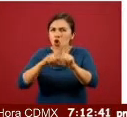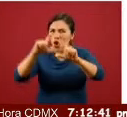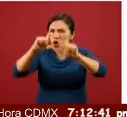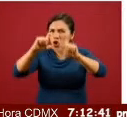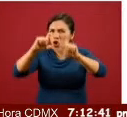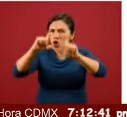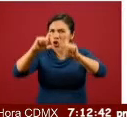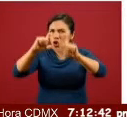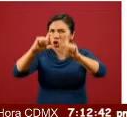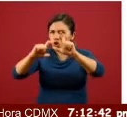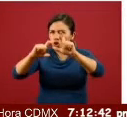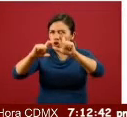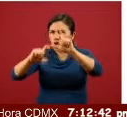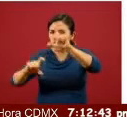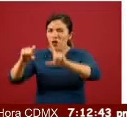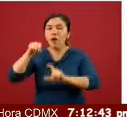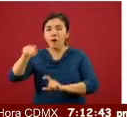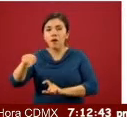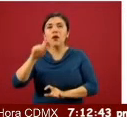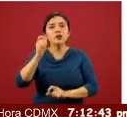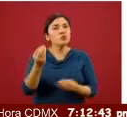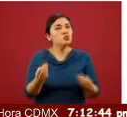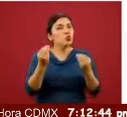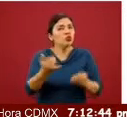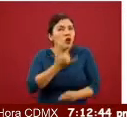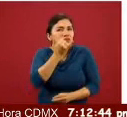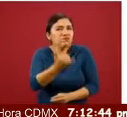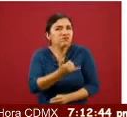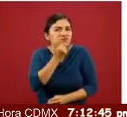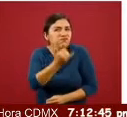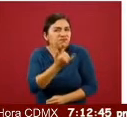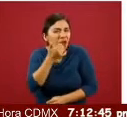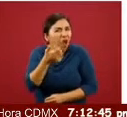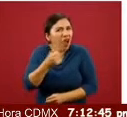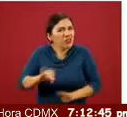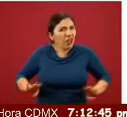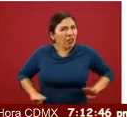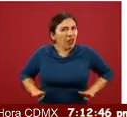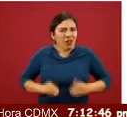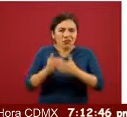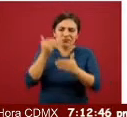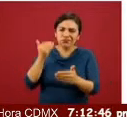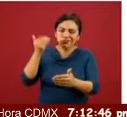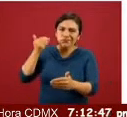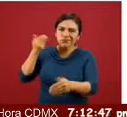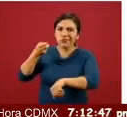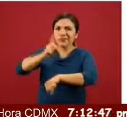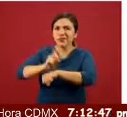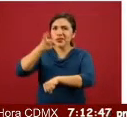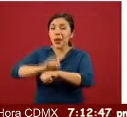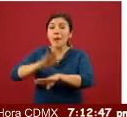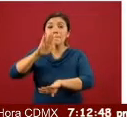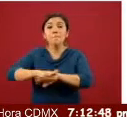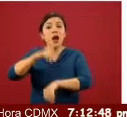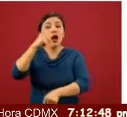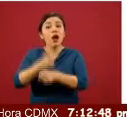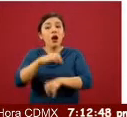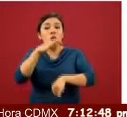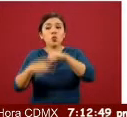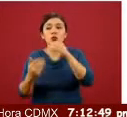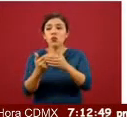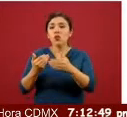mayoría de los casos sospechosos, como lo hemos venido viendo prácticamente en los últimos días, se concentran en los últimos 10